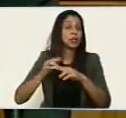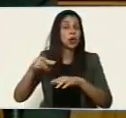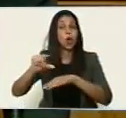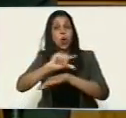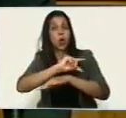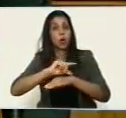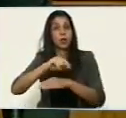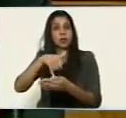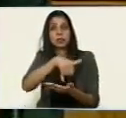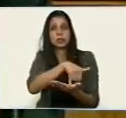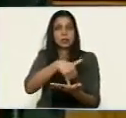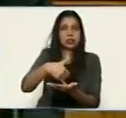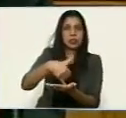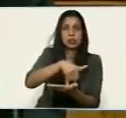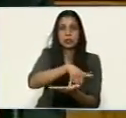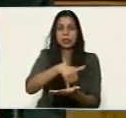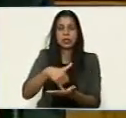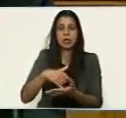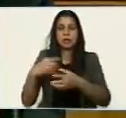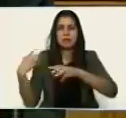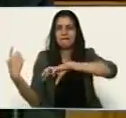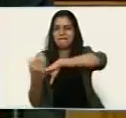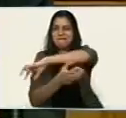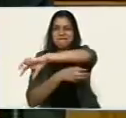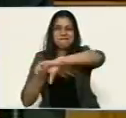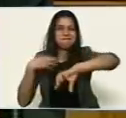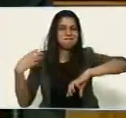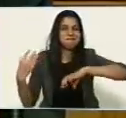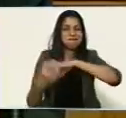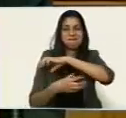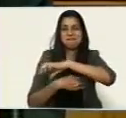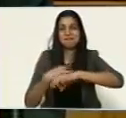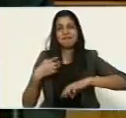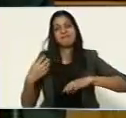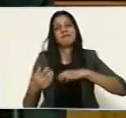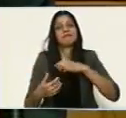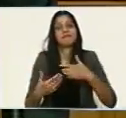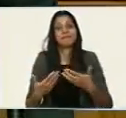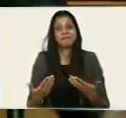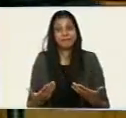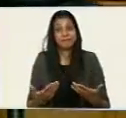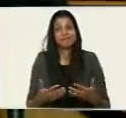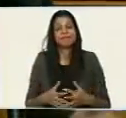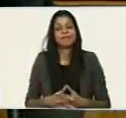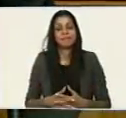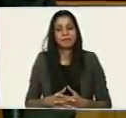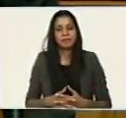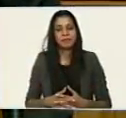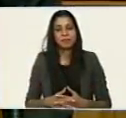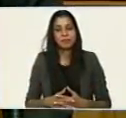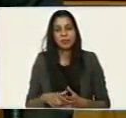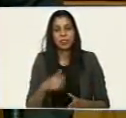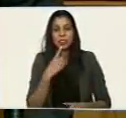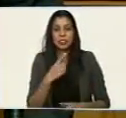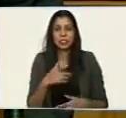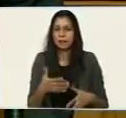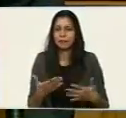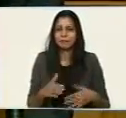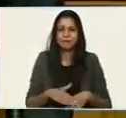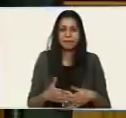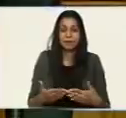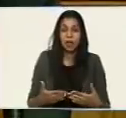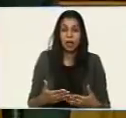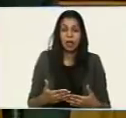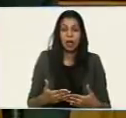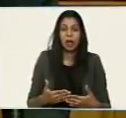muy peligrosa, podemos caer en la anarquía. Y honestamente digo esto, ¿no?